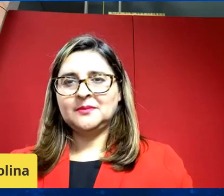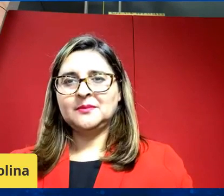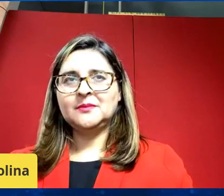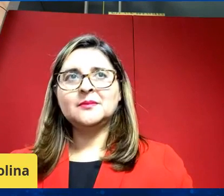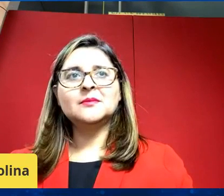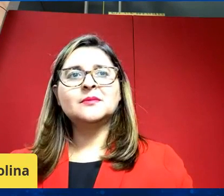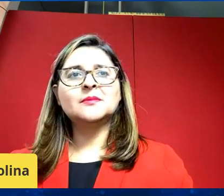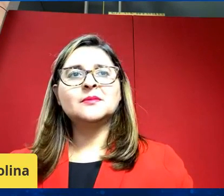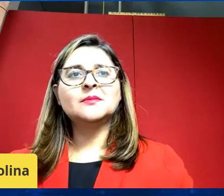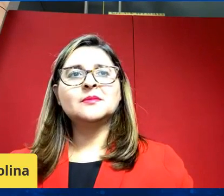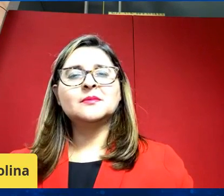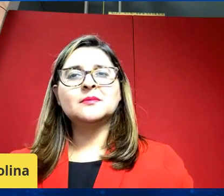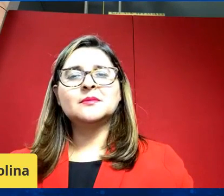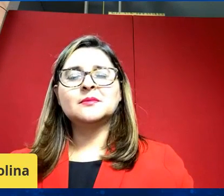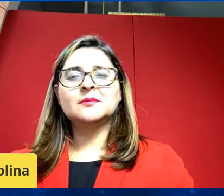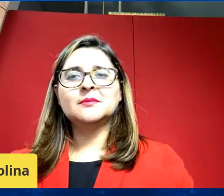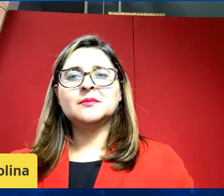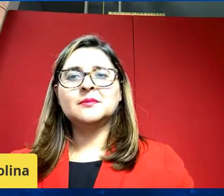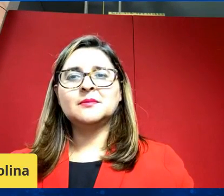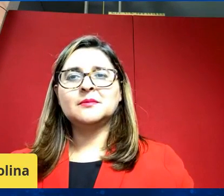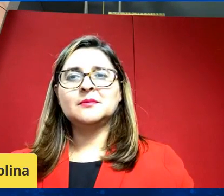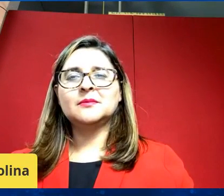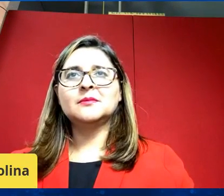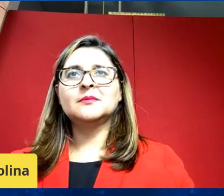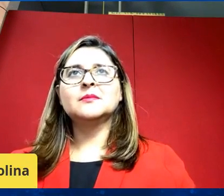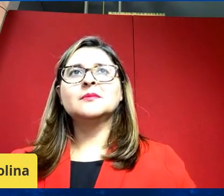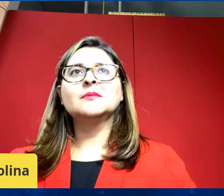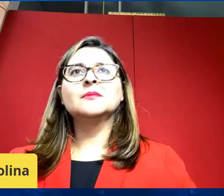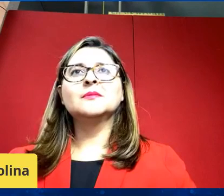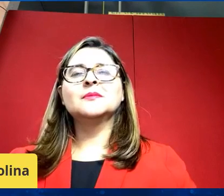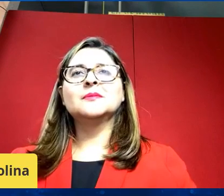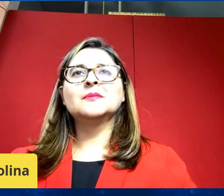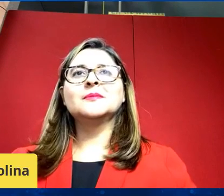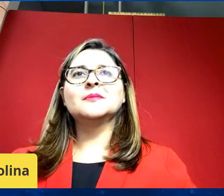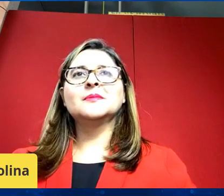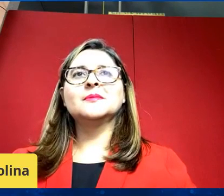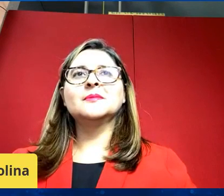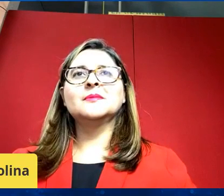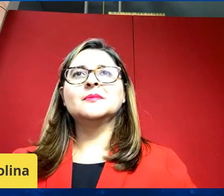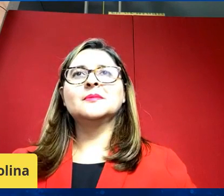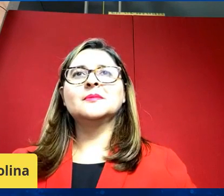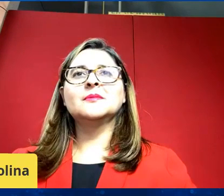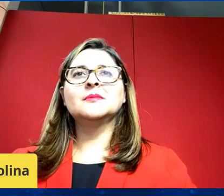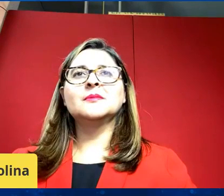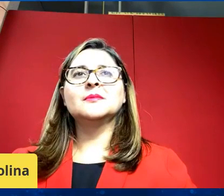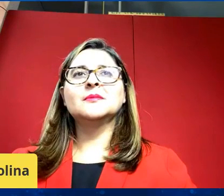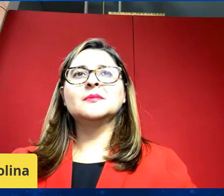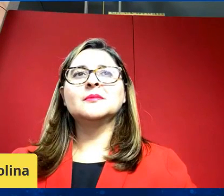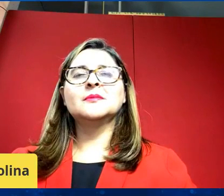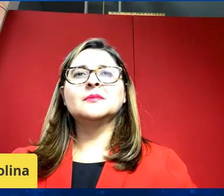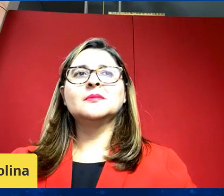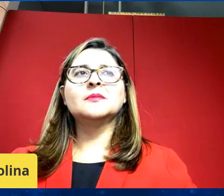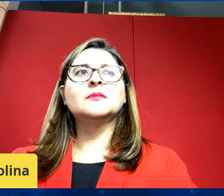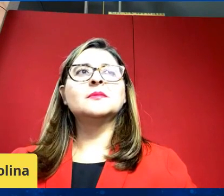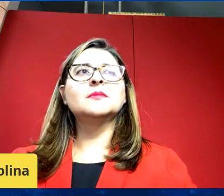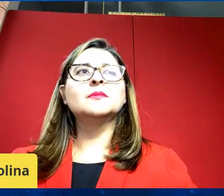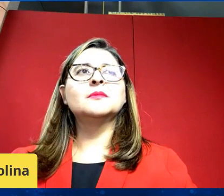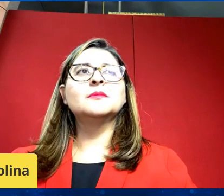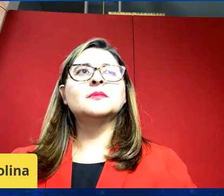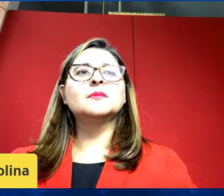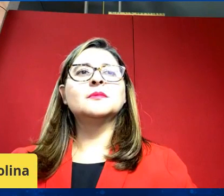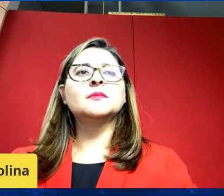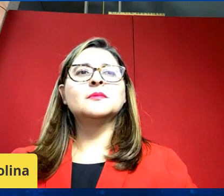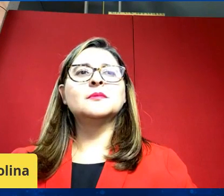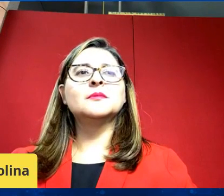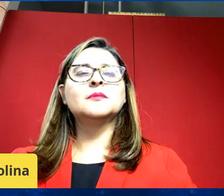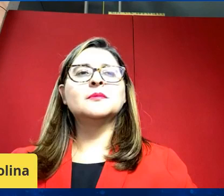muestra y le mandan muestra a todo el mundo que está acreditado, que tiene los equipos, que puede hacer los análisis que necesitan hacerse.